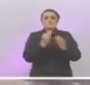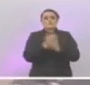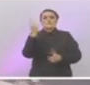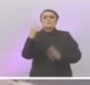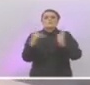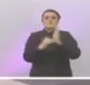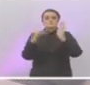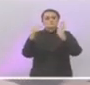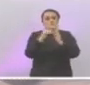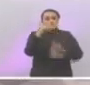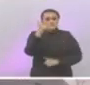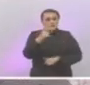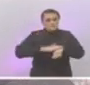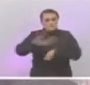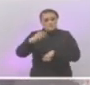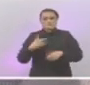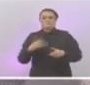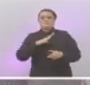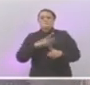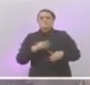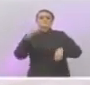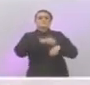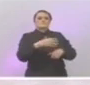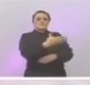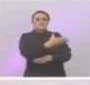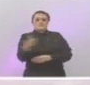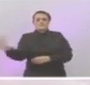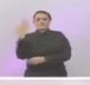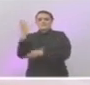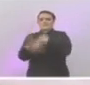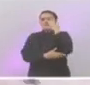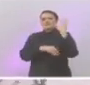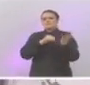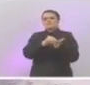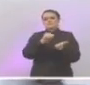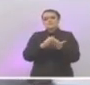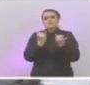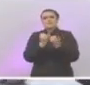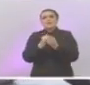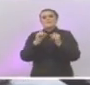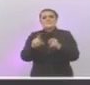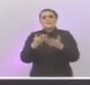los 1,000 millones de pesos para el establecimiento de granjas porcícolas. Asimismo,